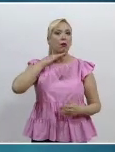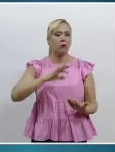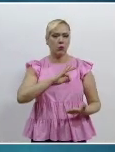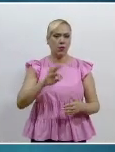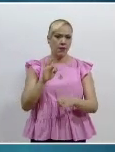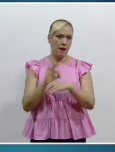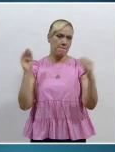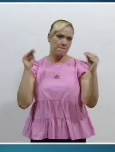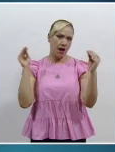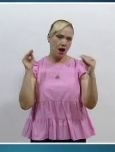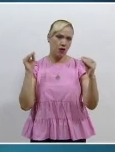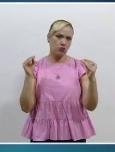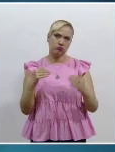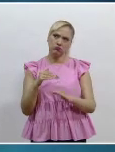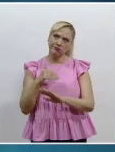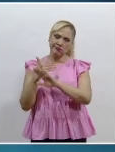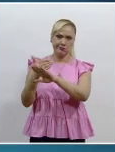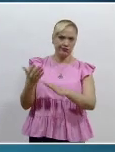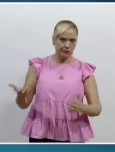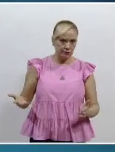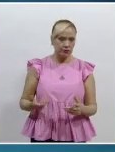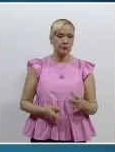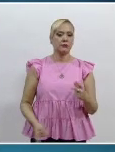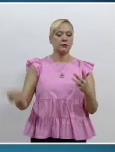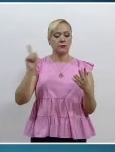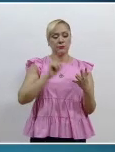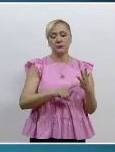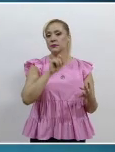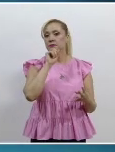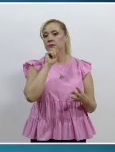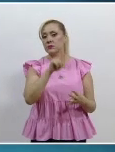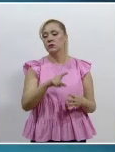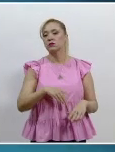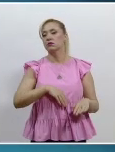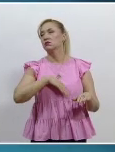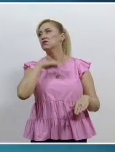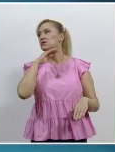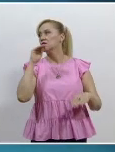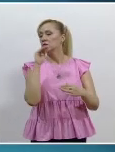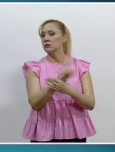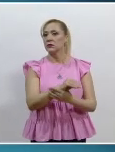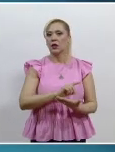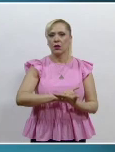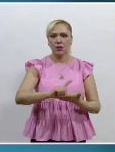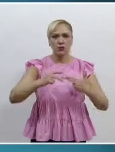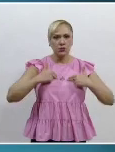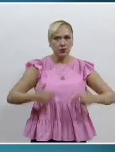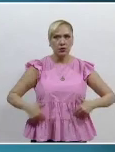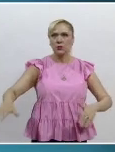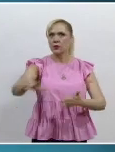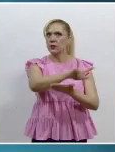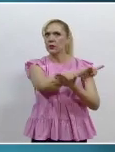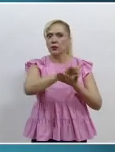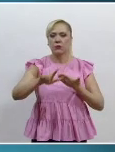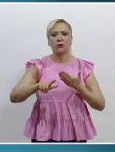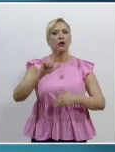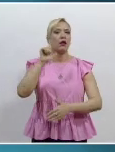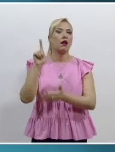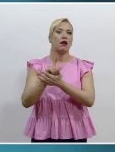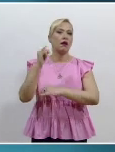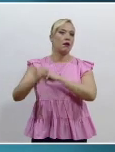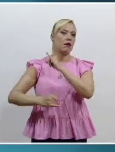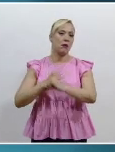amparo indirecto. Otra que establece que las omisiones administrativas que afectan el derecho humano al medio ambiente son inconvencionales. Una